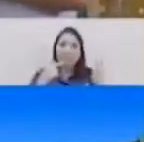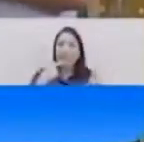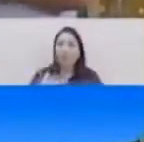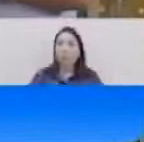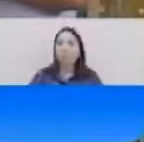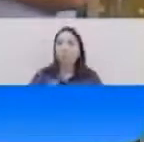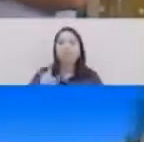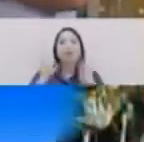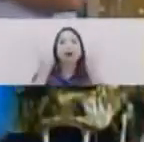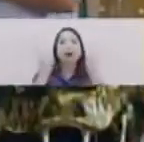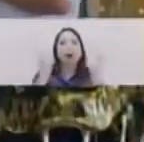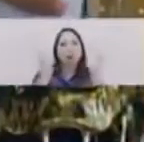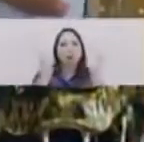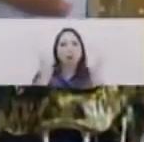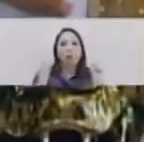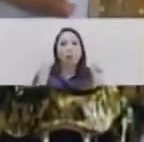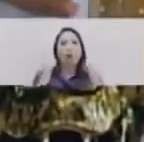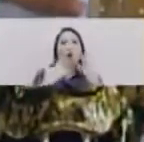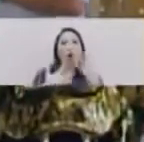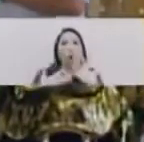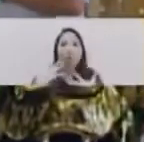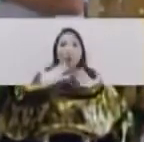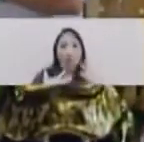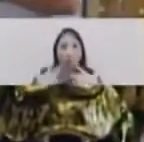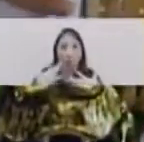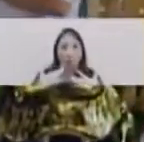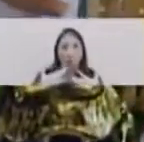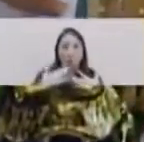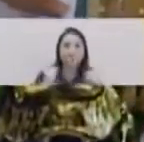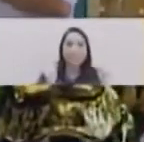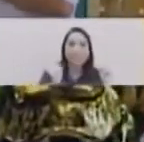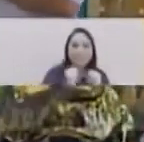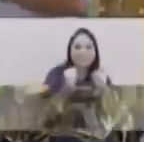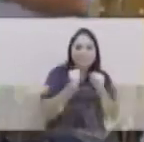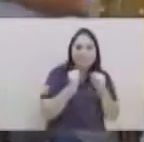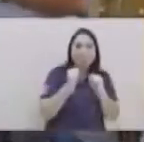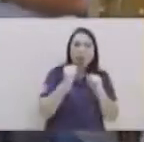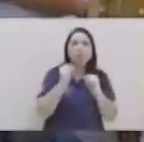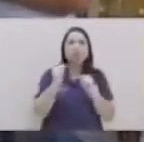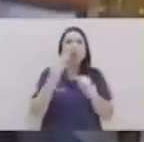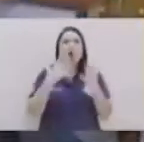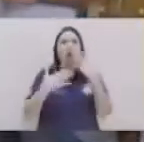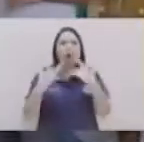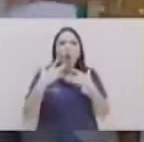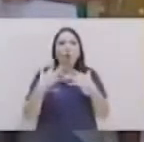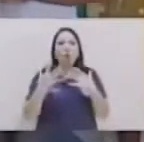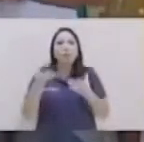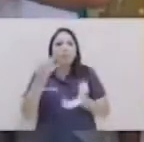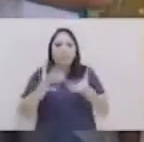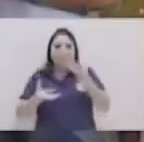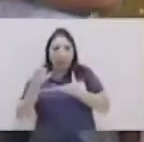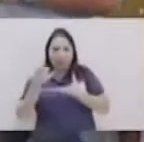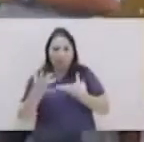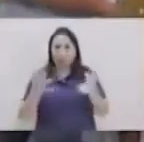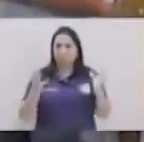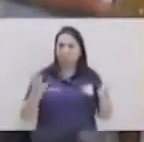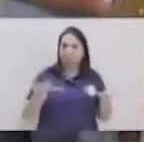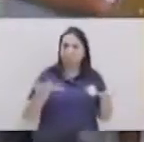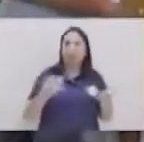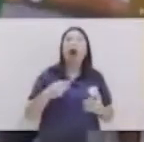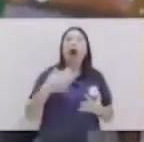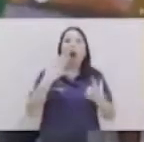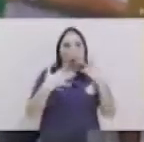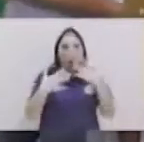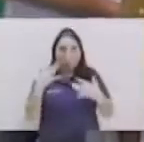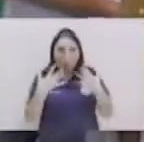tiene como título los colores fríos y cálidos. Sabemos de que el color es un pigmento